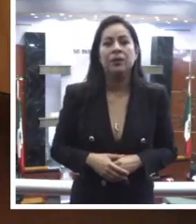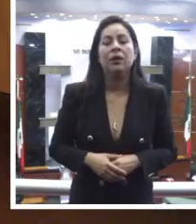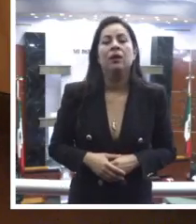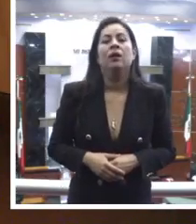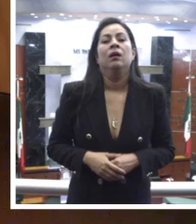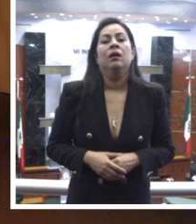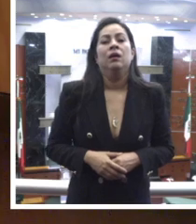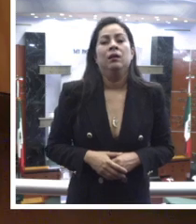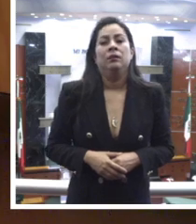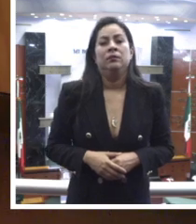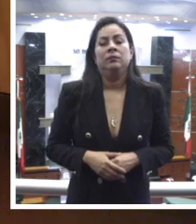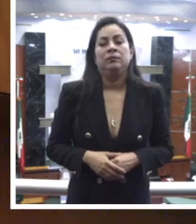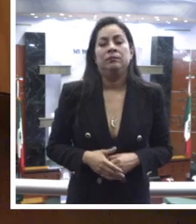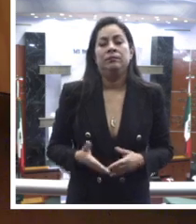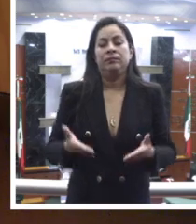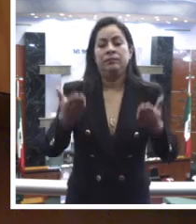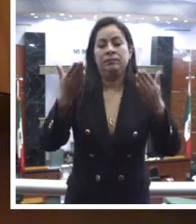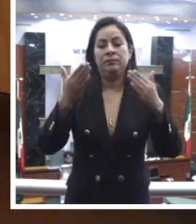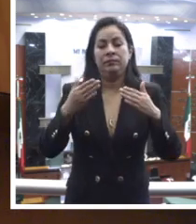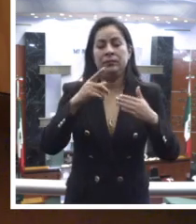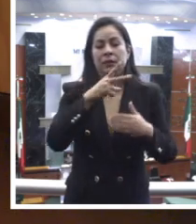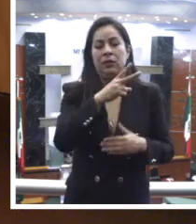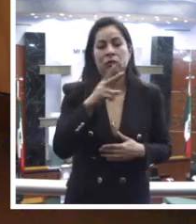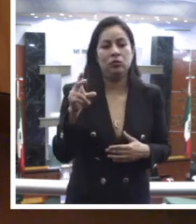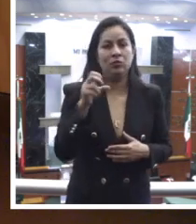pasando de